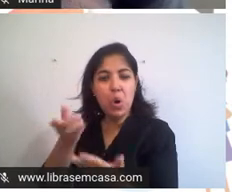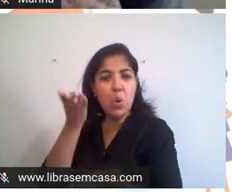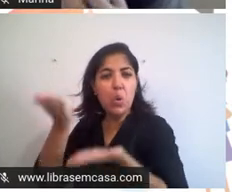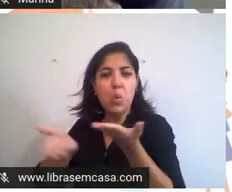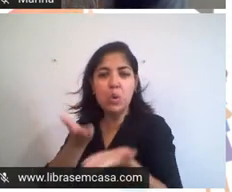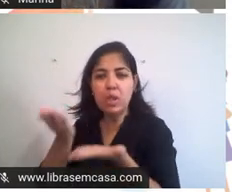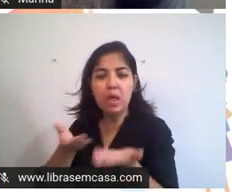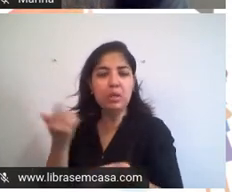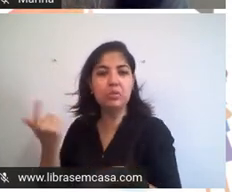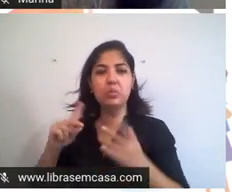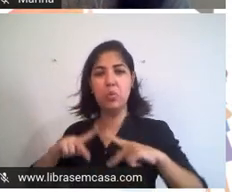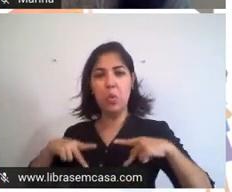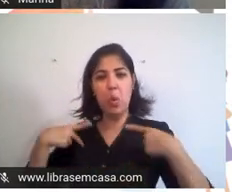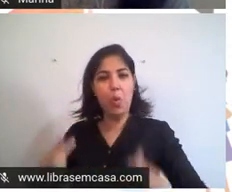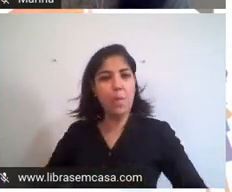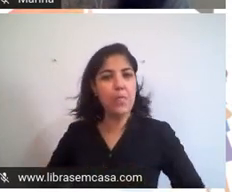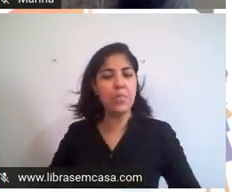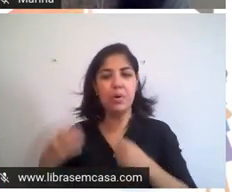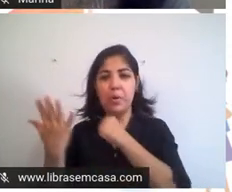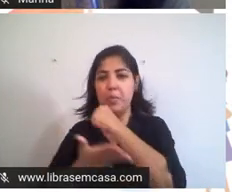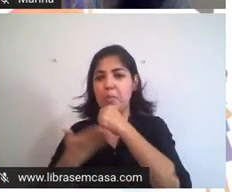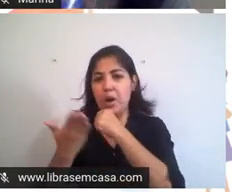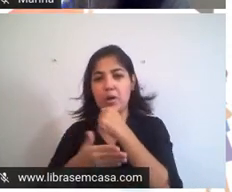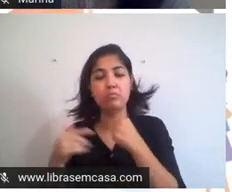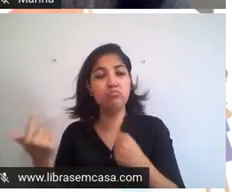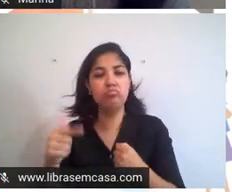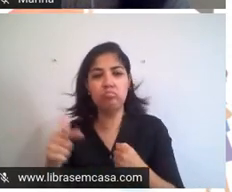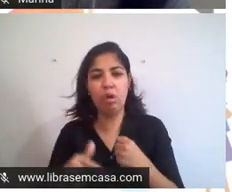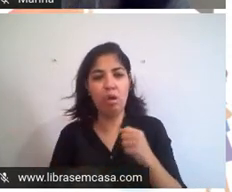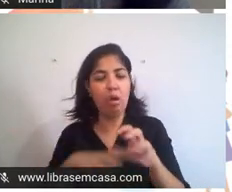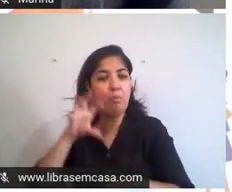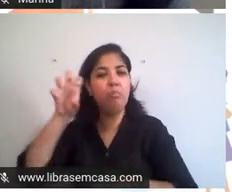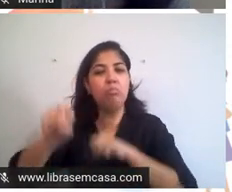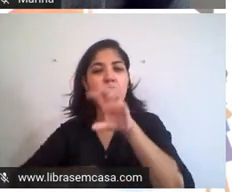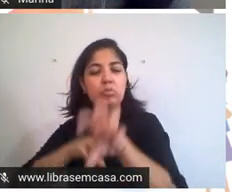básico y que viene buscando